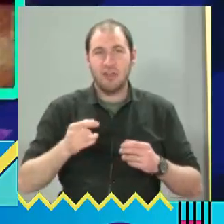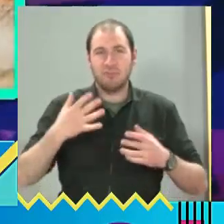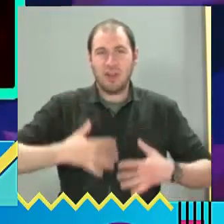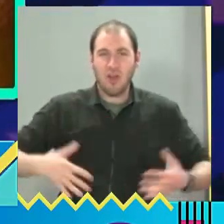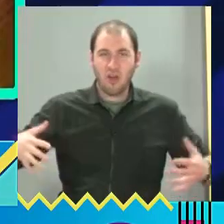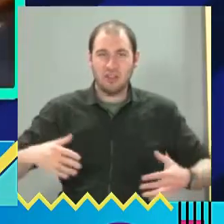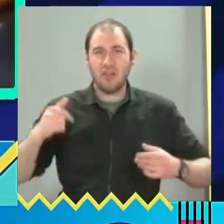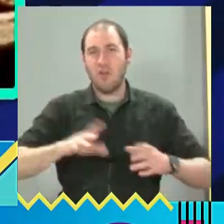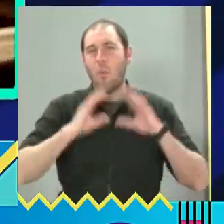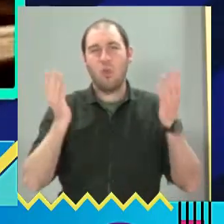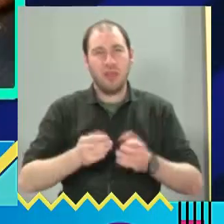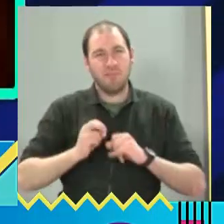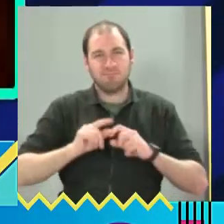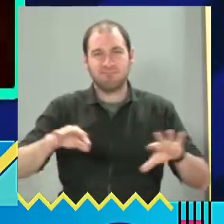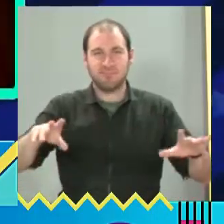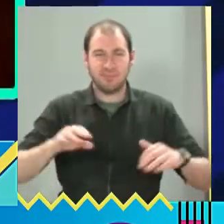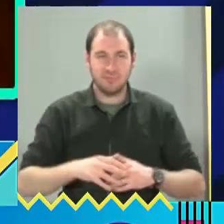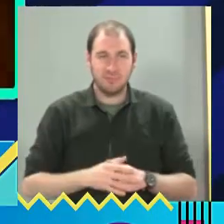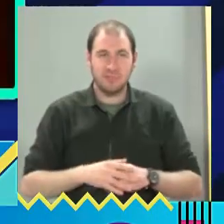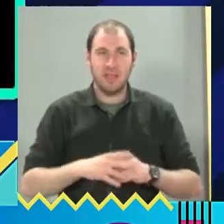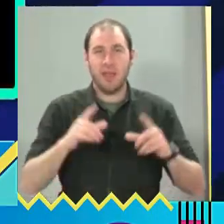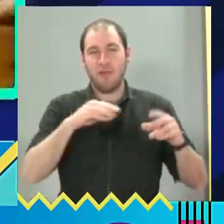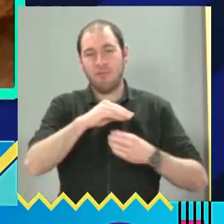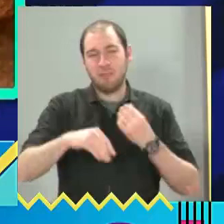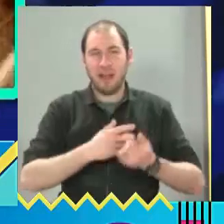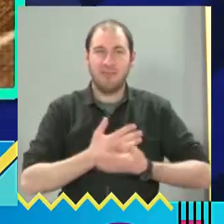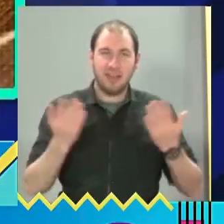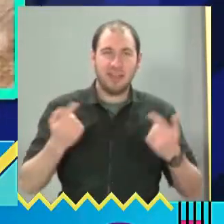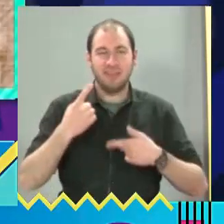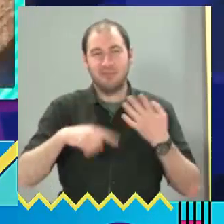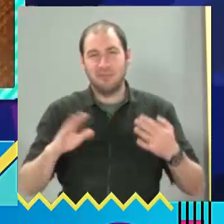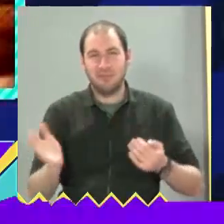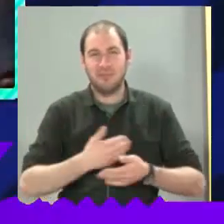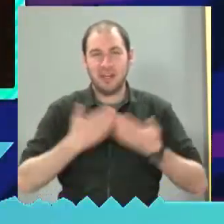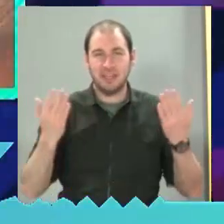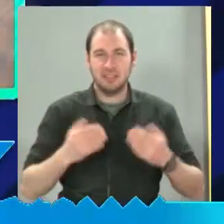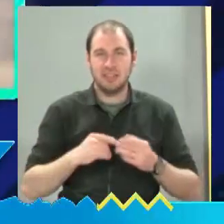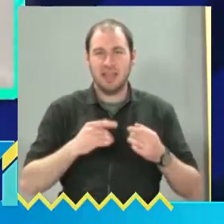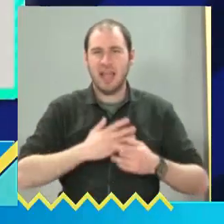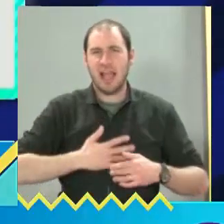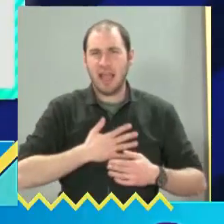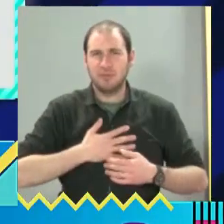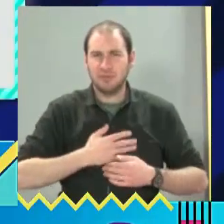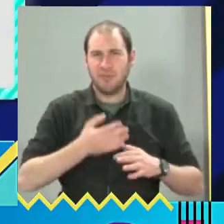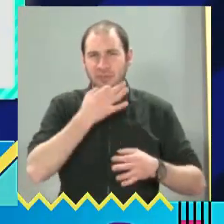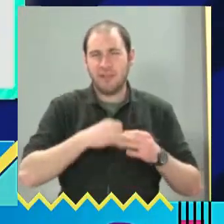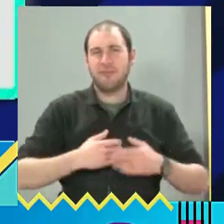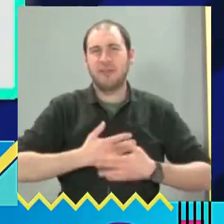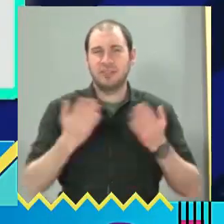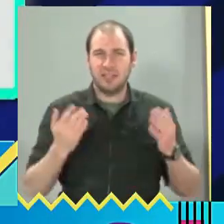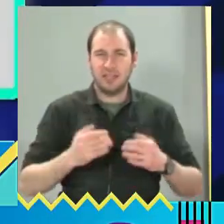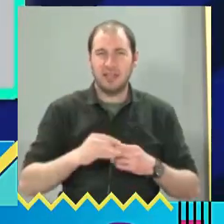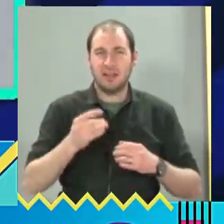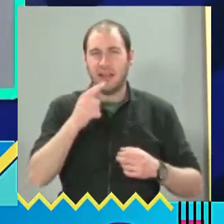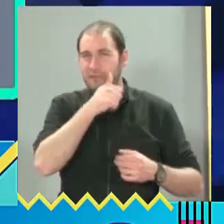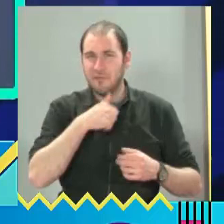está en todas partes del mundo, y te ves, muestran a la familia feliz, todo feliz, y te venden una emoción, una sensación de felicidad, aunque te estén